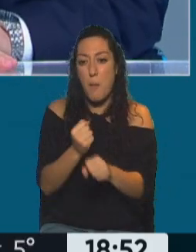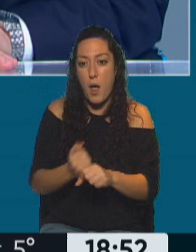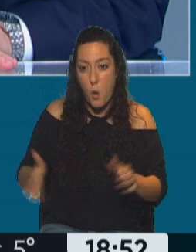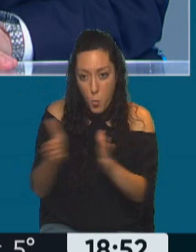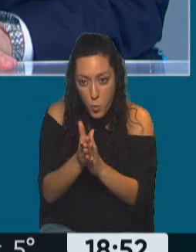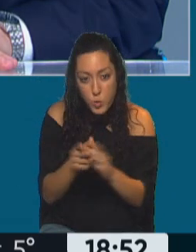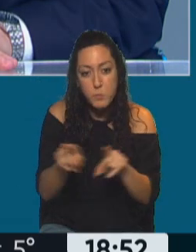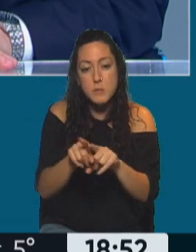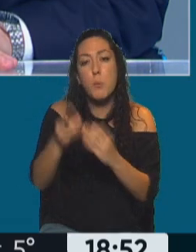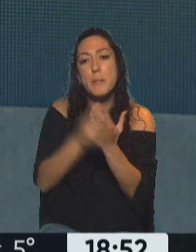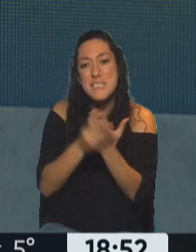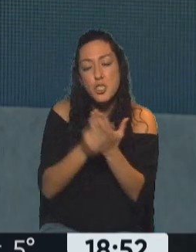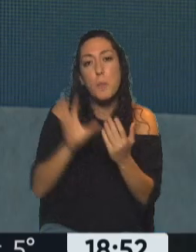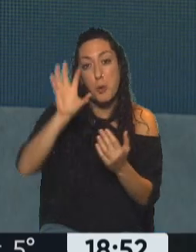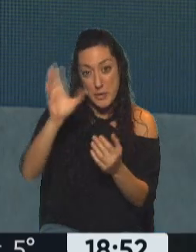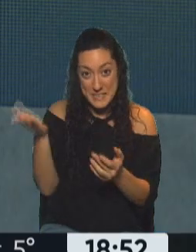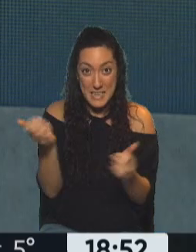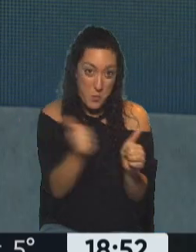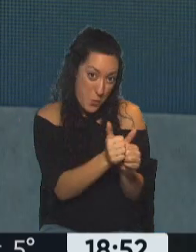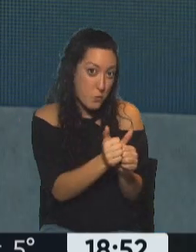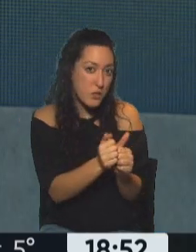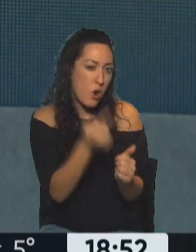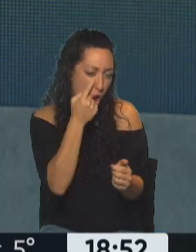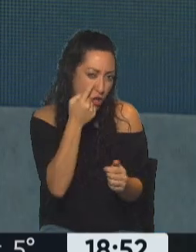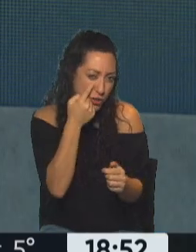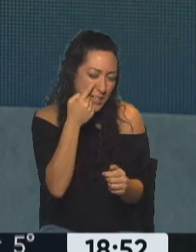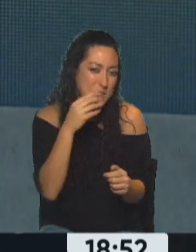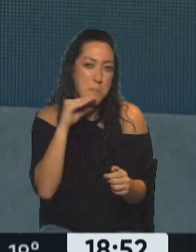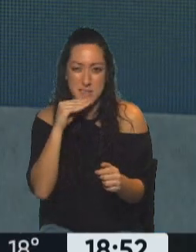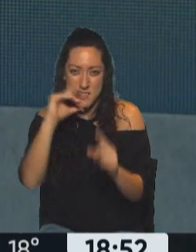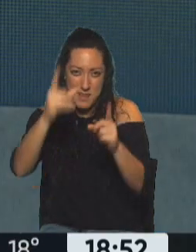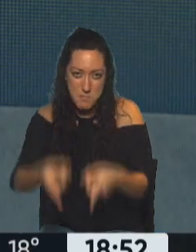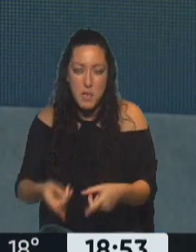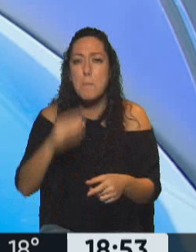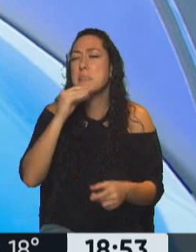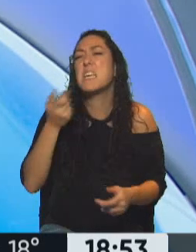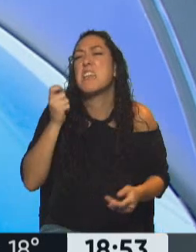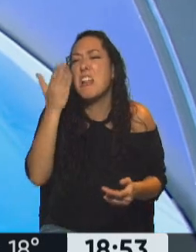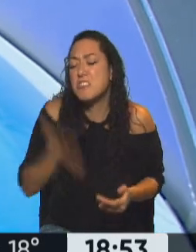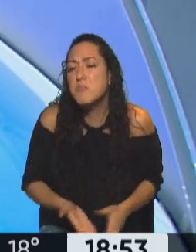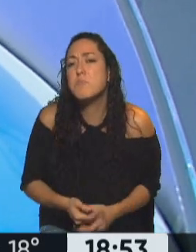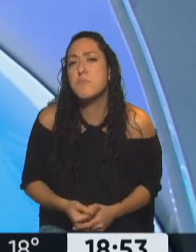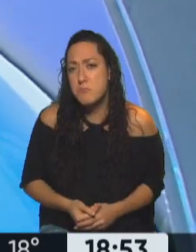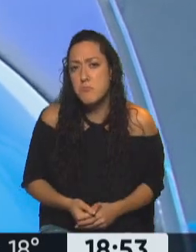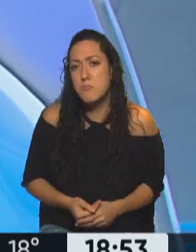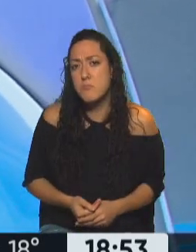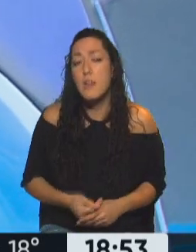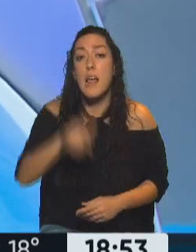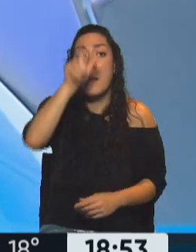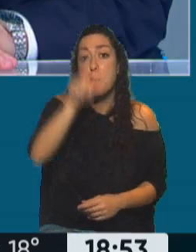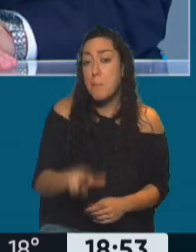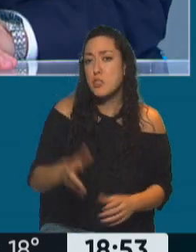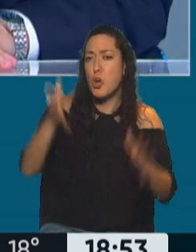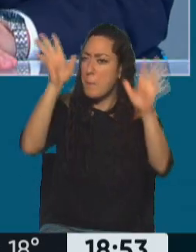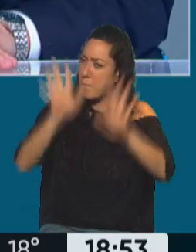provincia y que hoy trabajaste y lo conoces en cercanía a más a quienes más más a primero es una persona que se